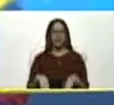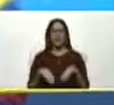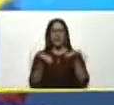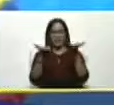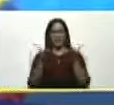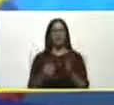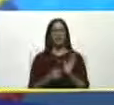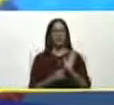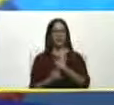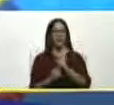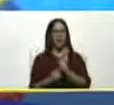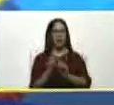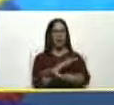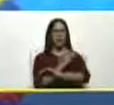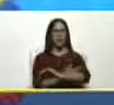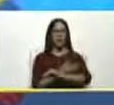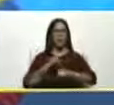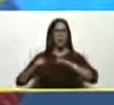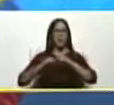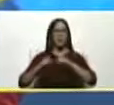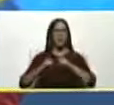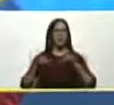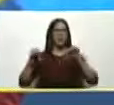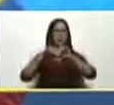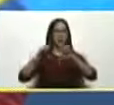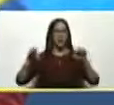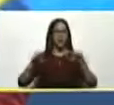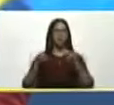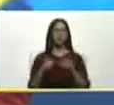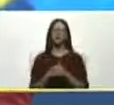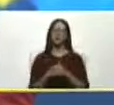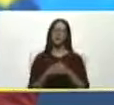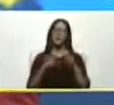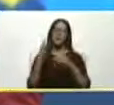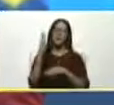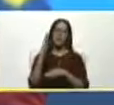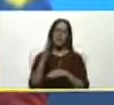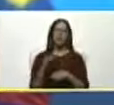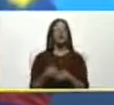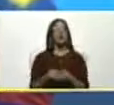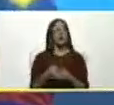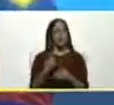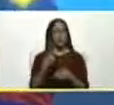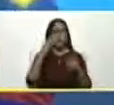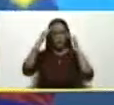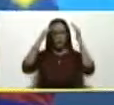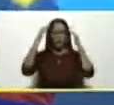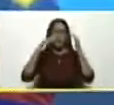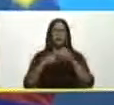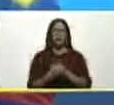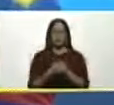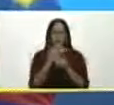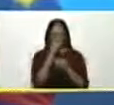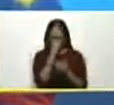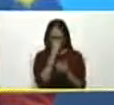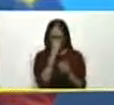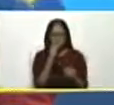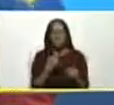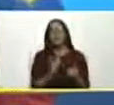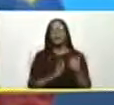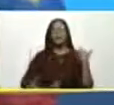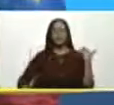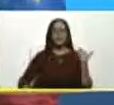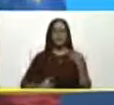fuerza que se eleva de los movimientos de educación media. Es el saludo que le da justamente esta hora el jefe de Estado venezolano, el